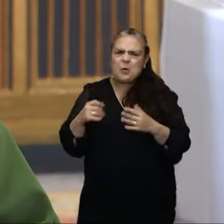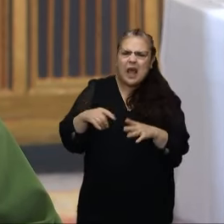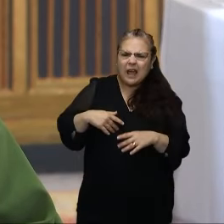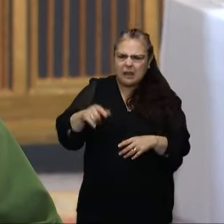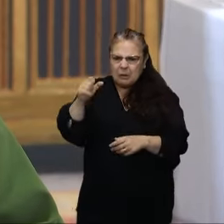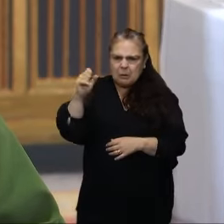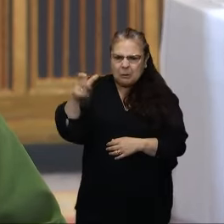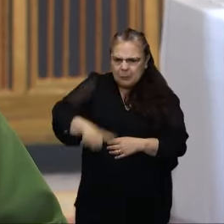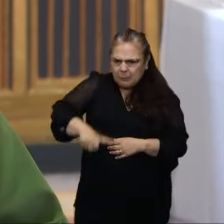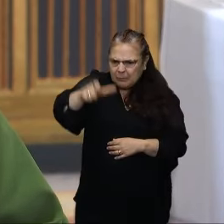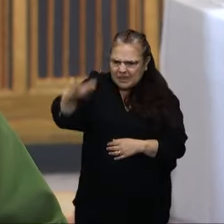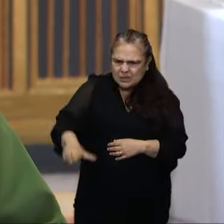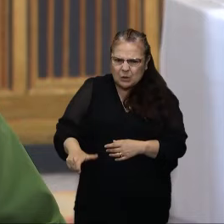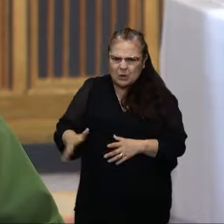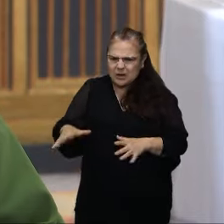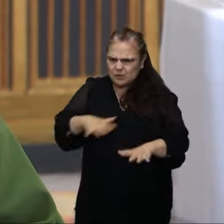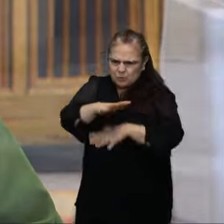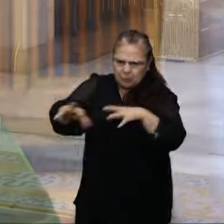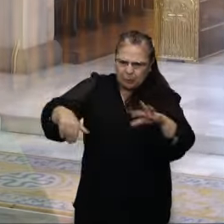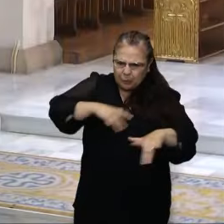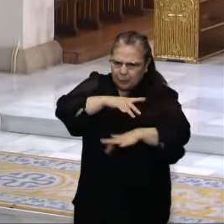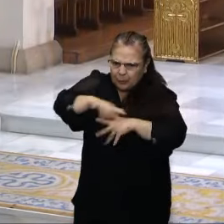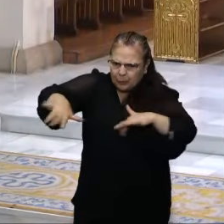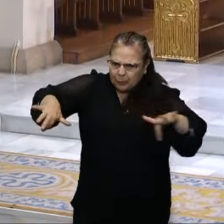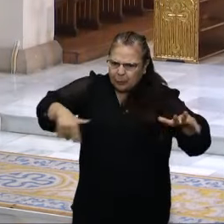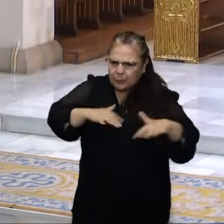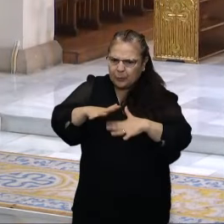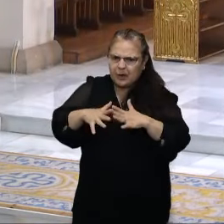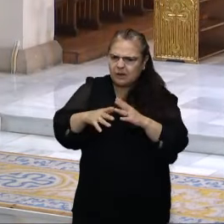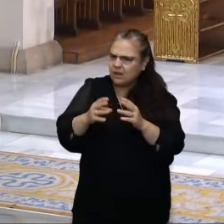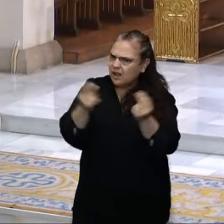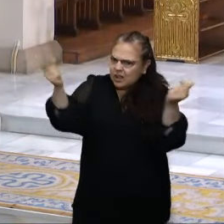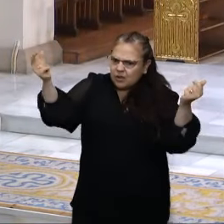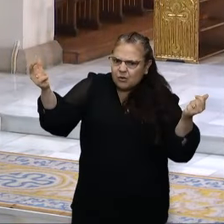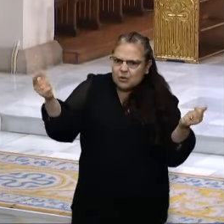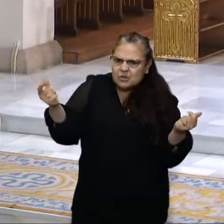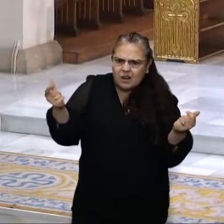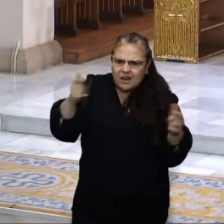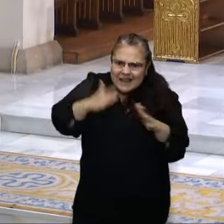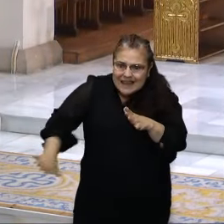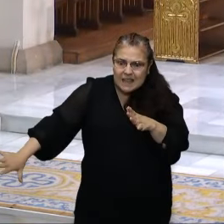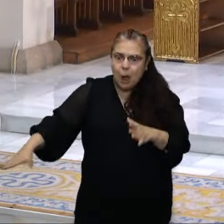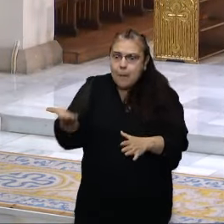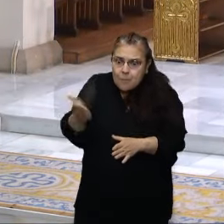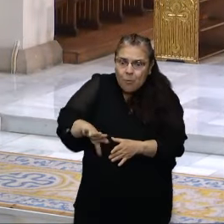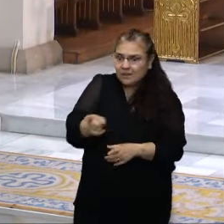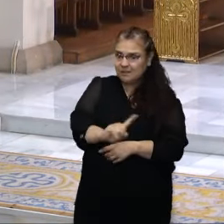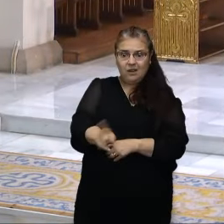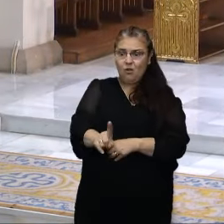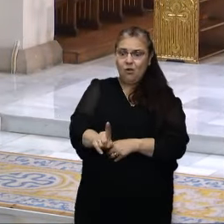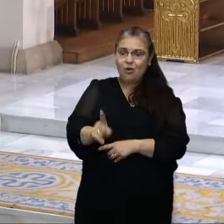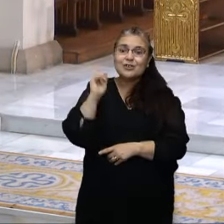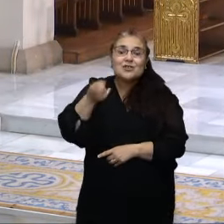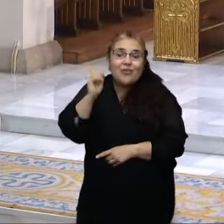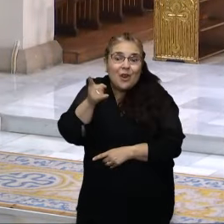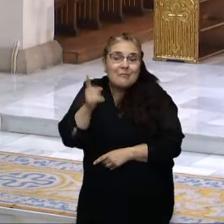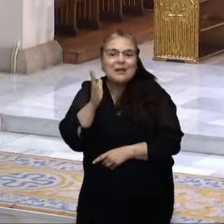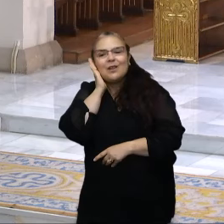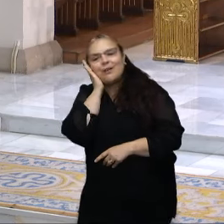dijo: retiraos, la niña no está muerta, está dormida.